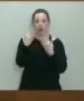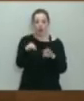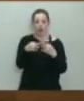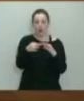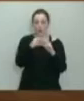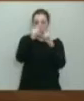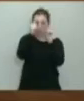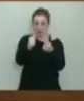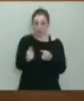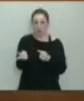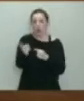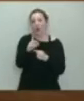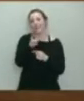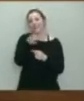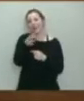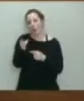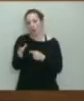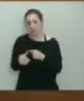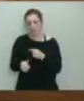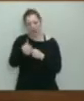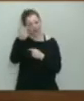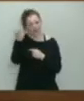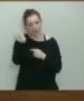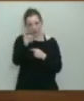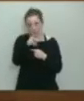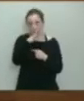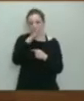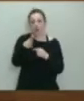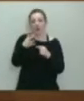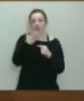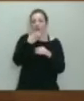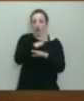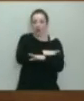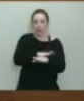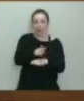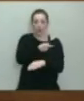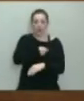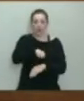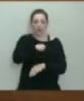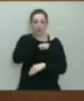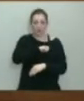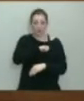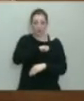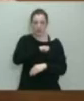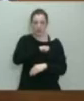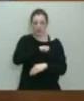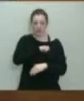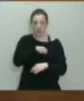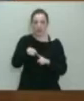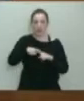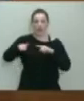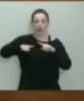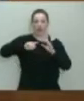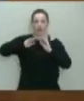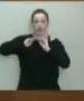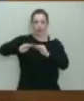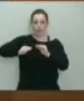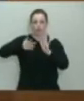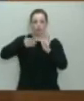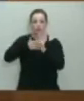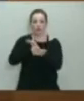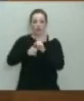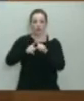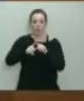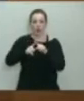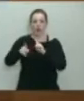presupuesto, no endeudándonos más. Si el Gobierno de España con sus decisiones nos ha generado